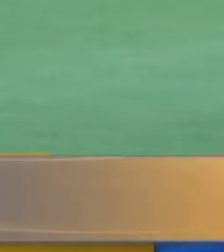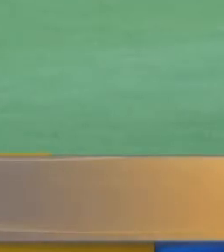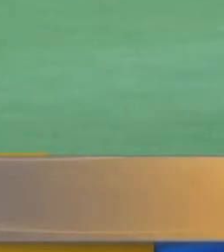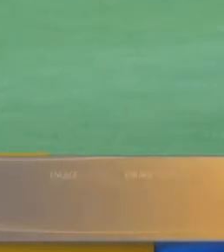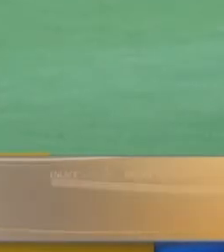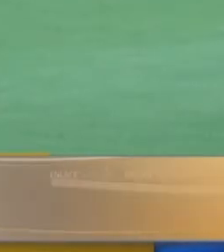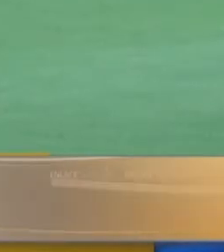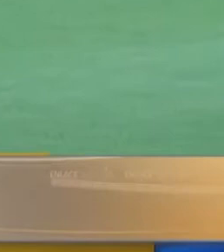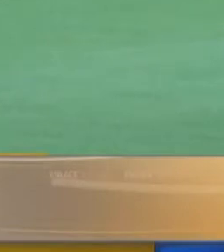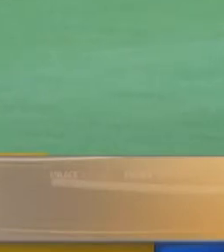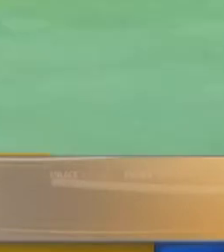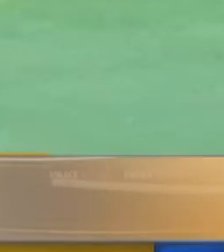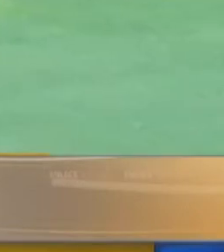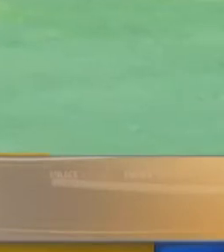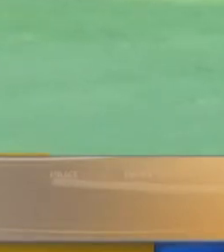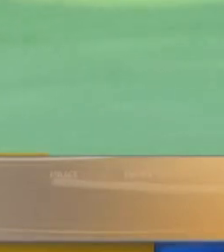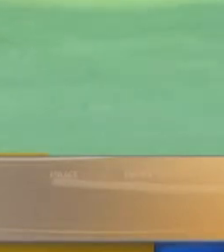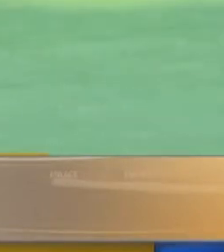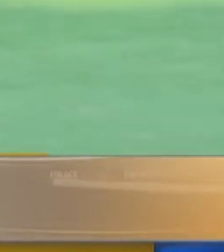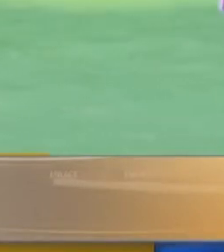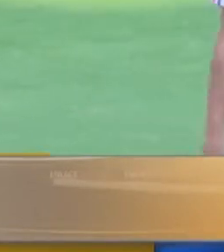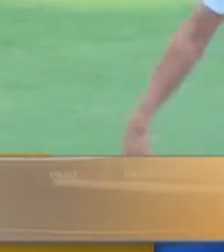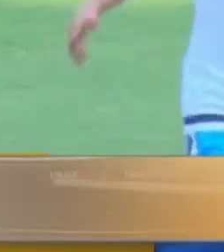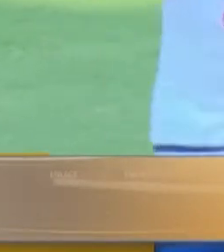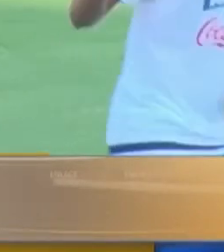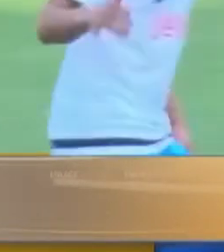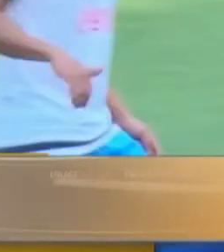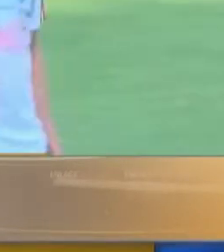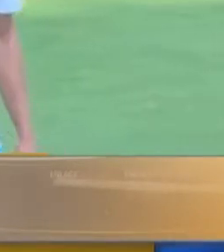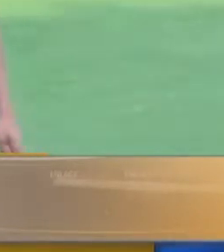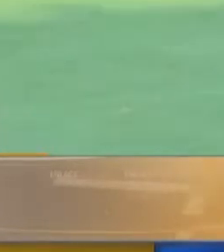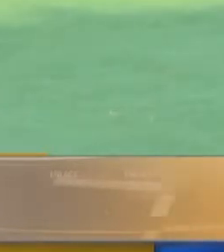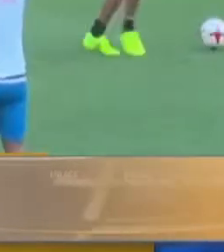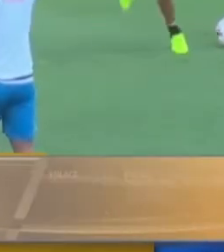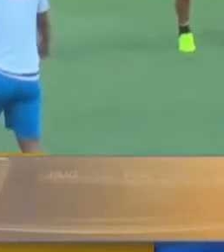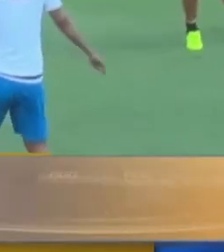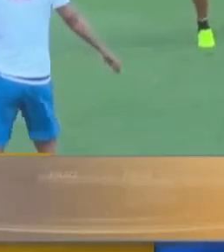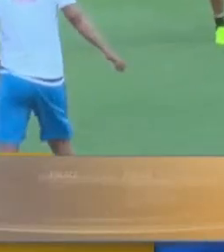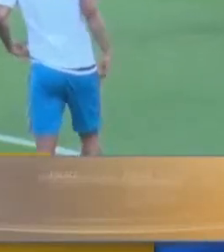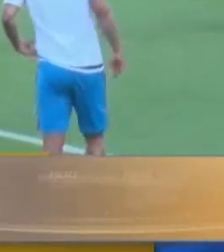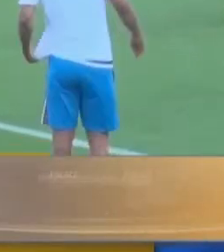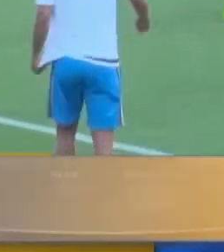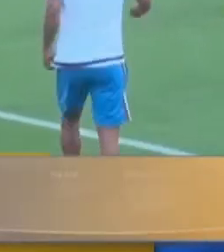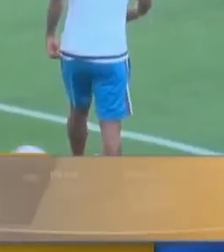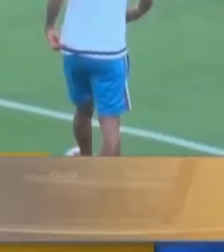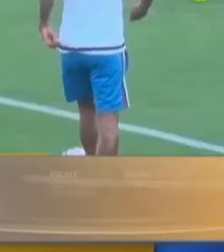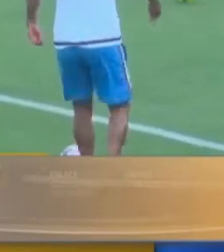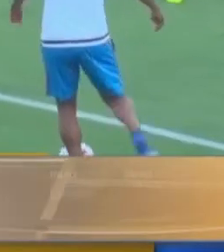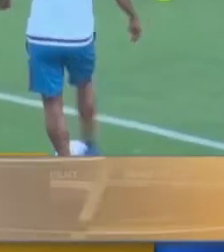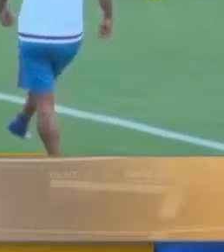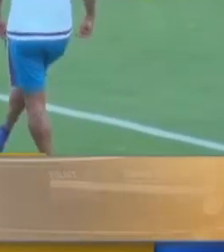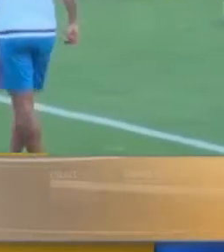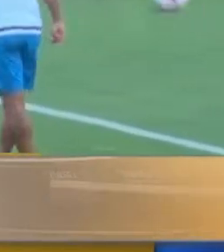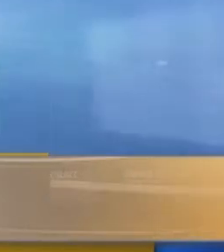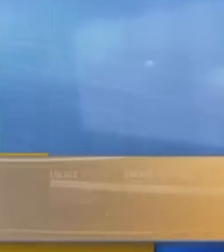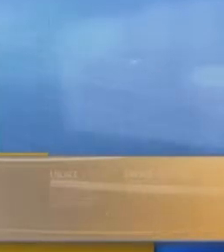en deportes, espere la previa del partido de la Selección Colombia ante Bolivia en Barranquilla a las 3:30 de la